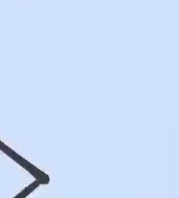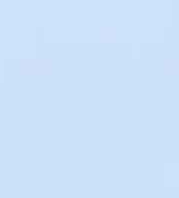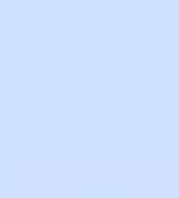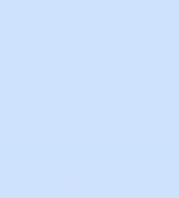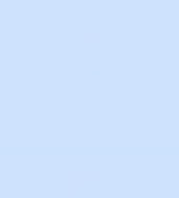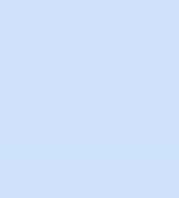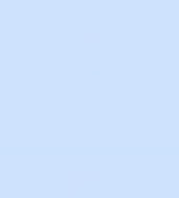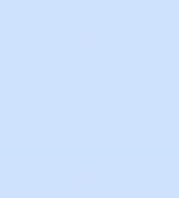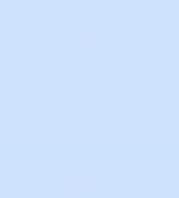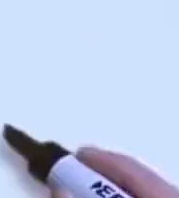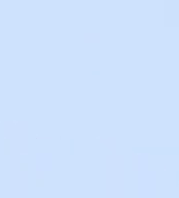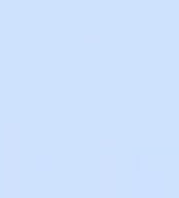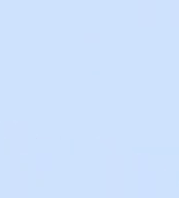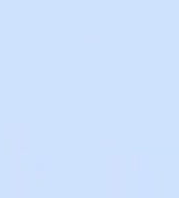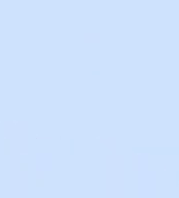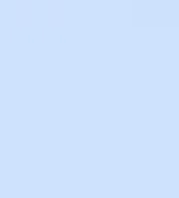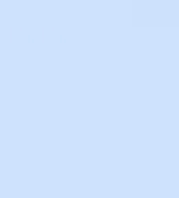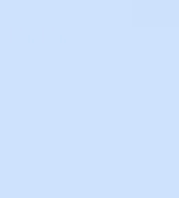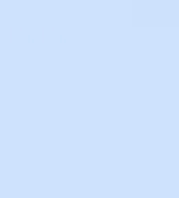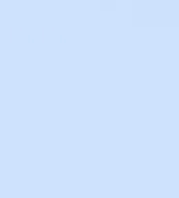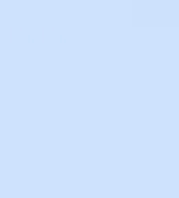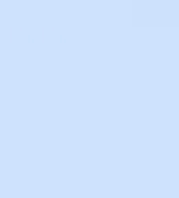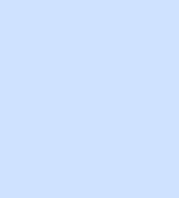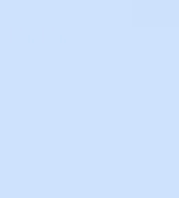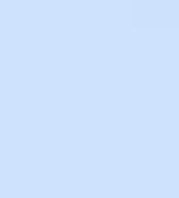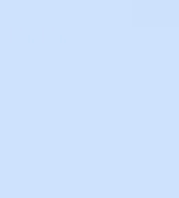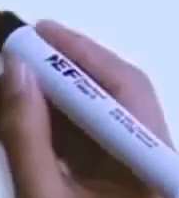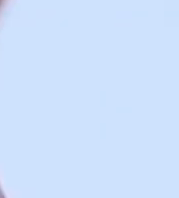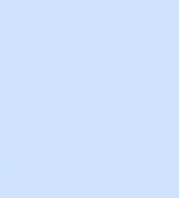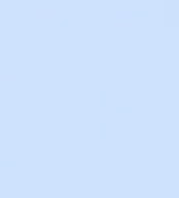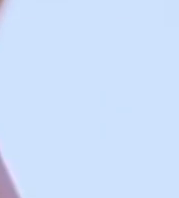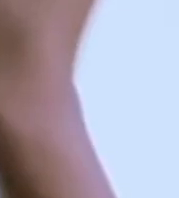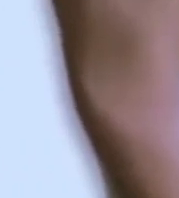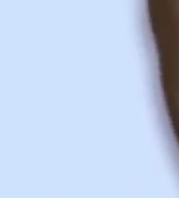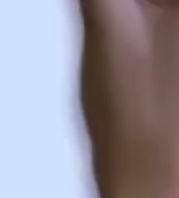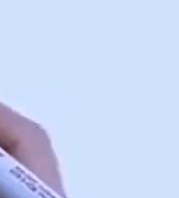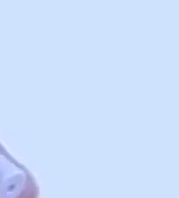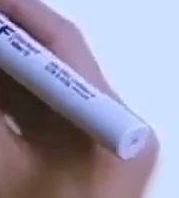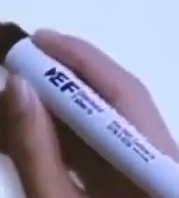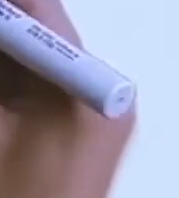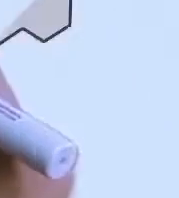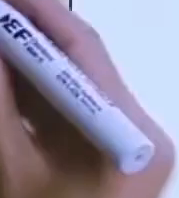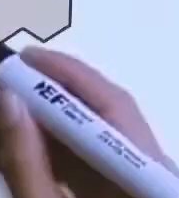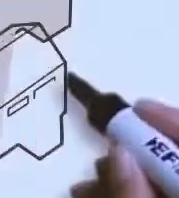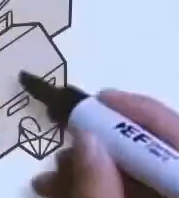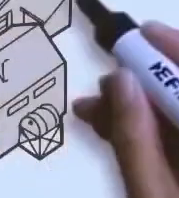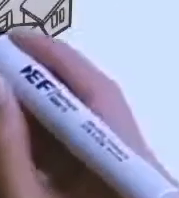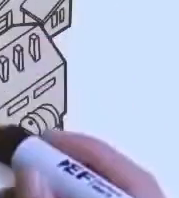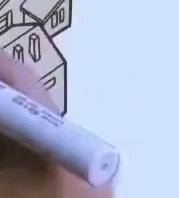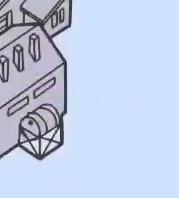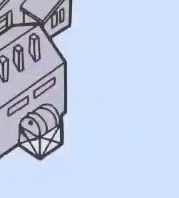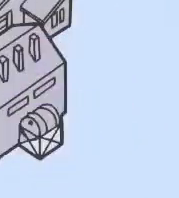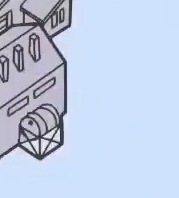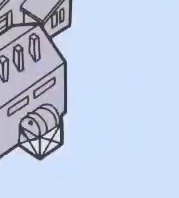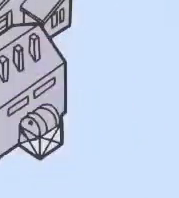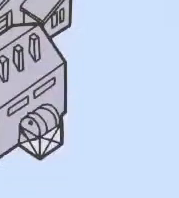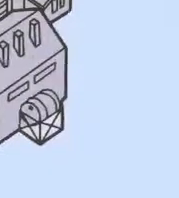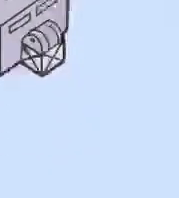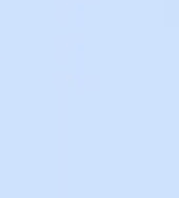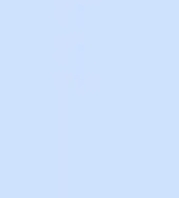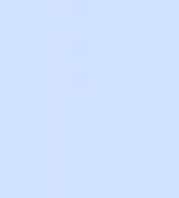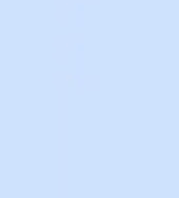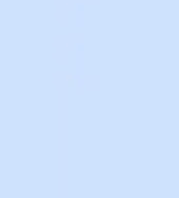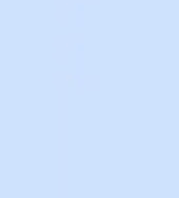productivo identifica dos pilares: el sector estratégico que genera excedentes y el sector generador de ingresos y empleo, y